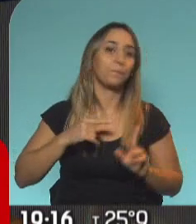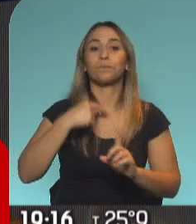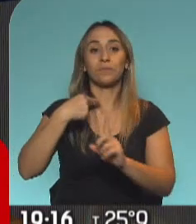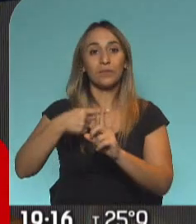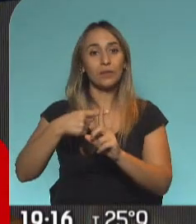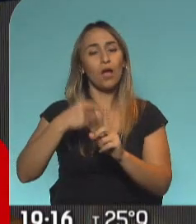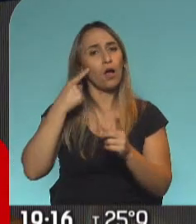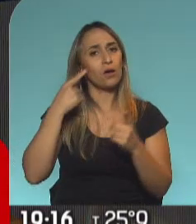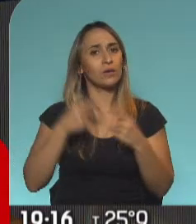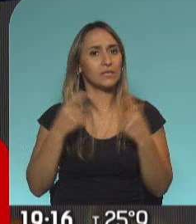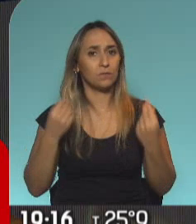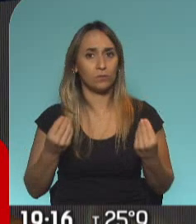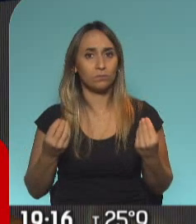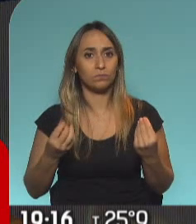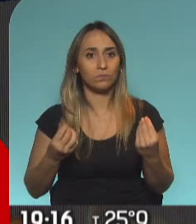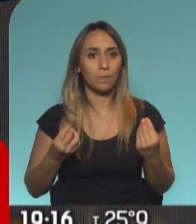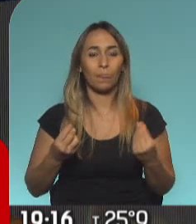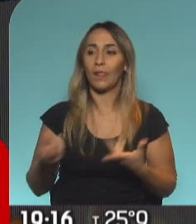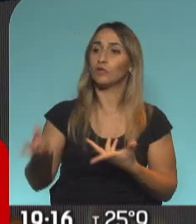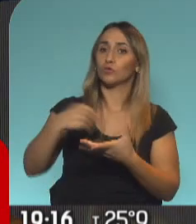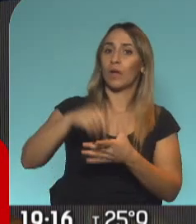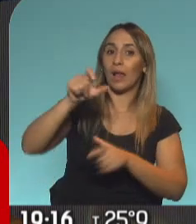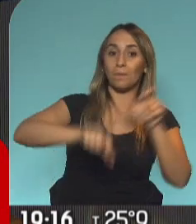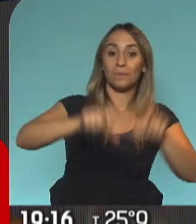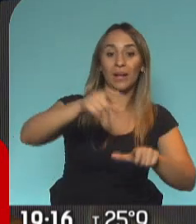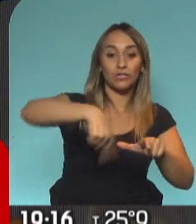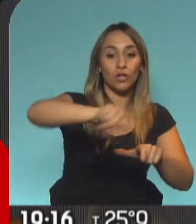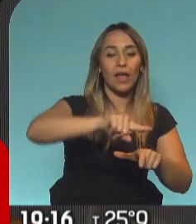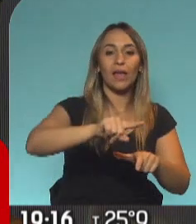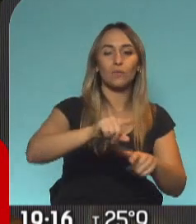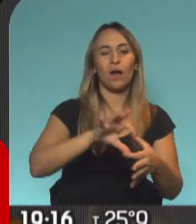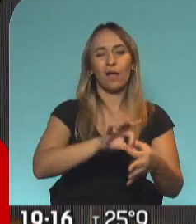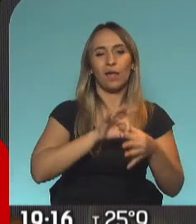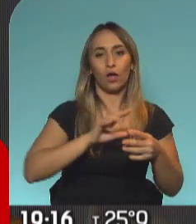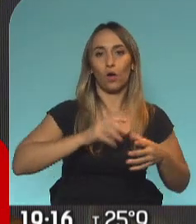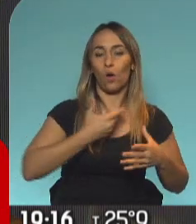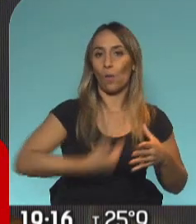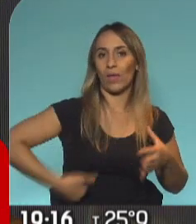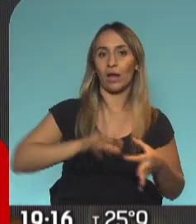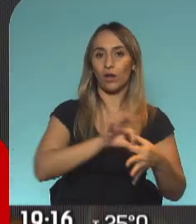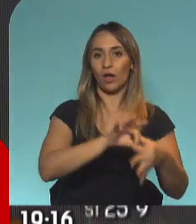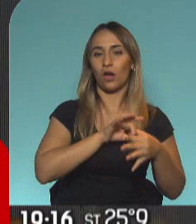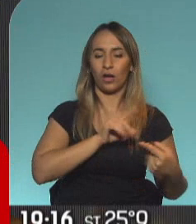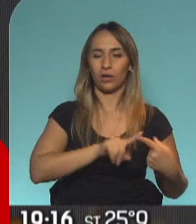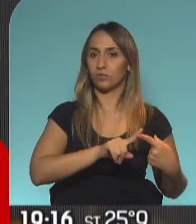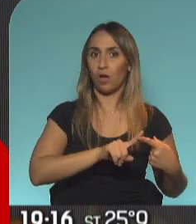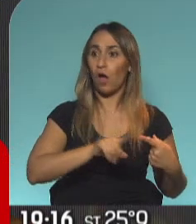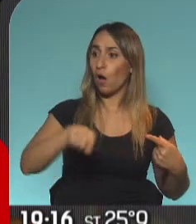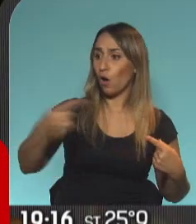sumar solamente a aquellos que tienen una opinión favorable al gobierno. Exactamente. De hecho, la principal intención era que no